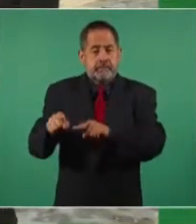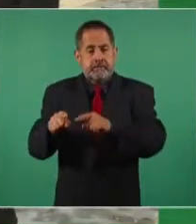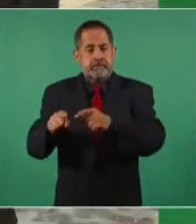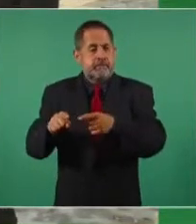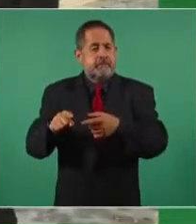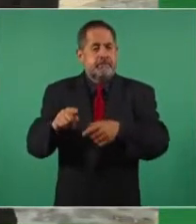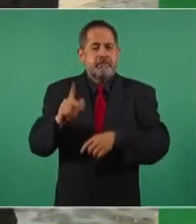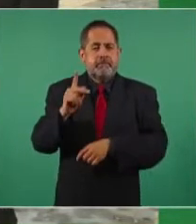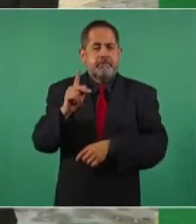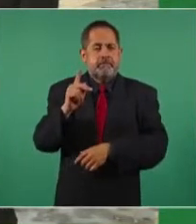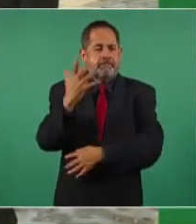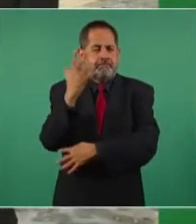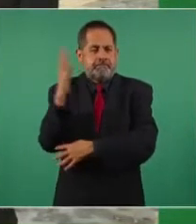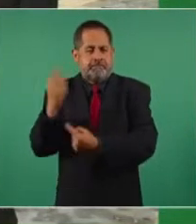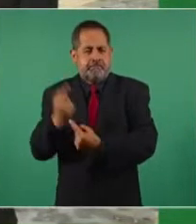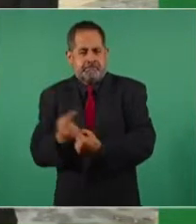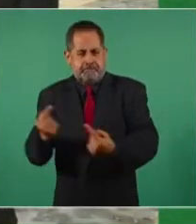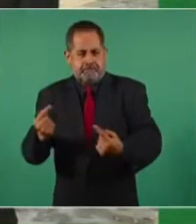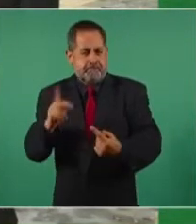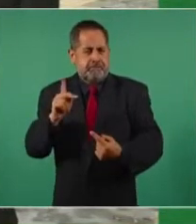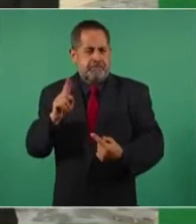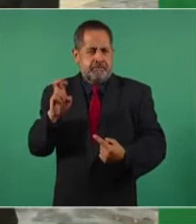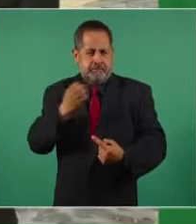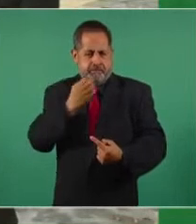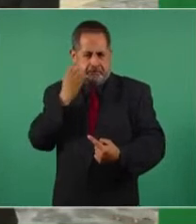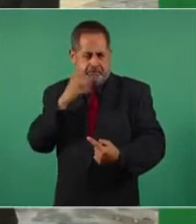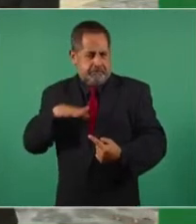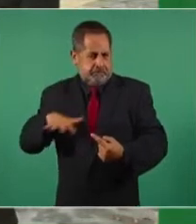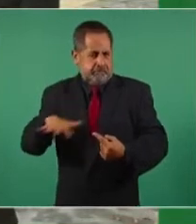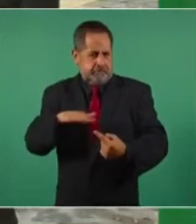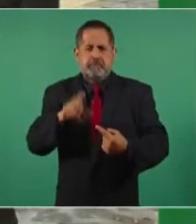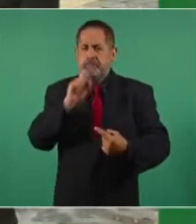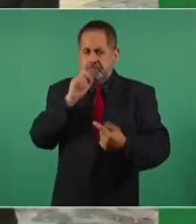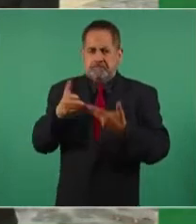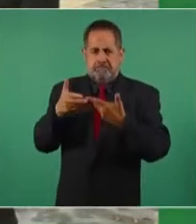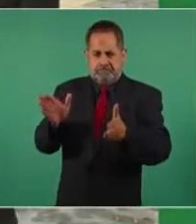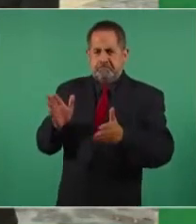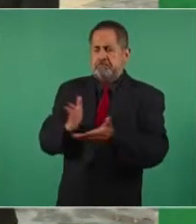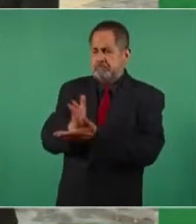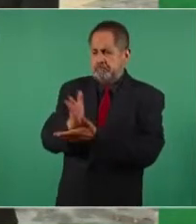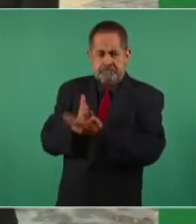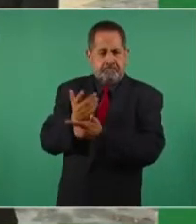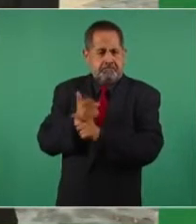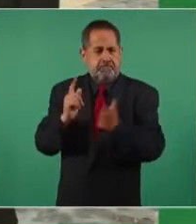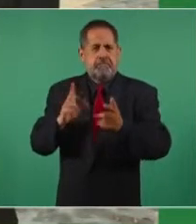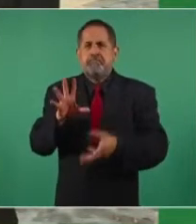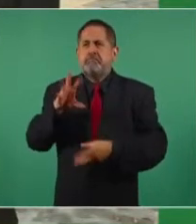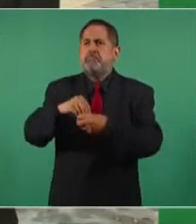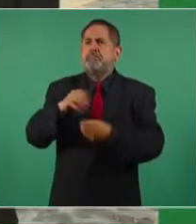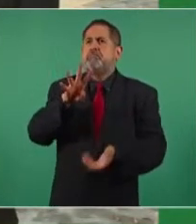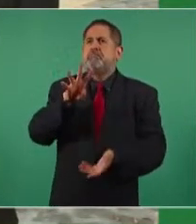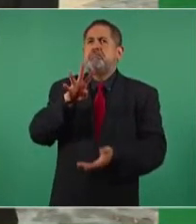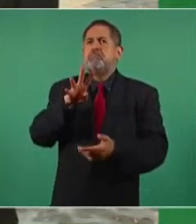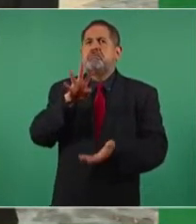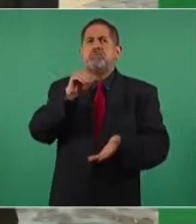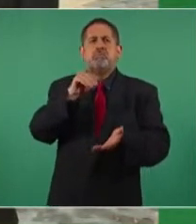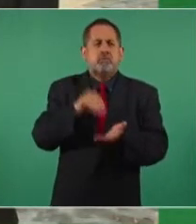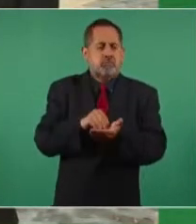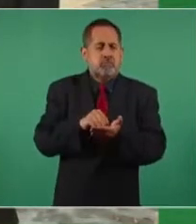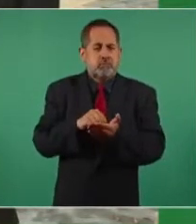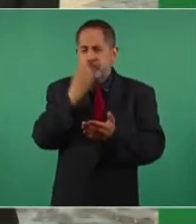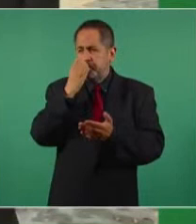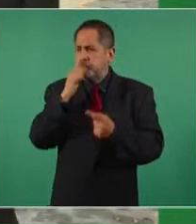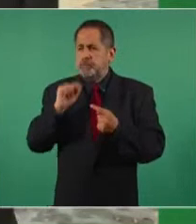ya estará funcionando y abierto a los estudiantes con cuatro mil más de cuatro mil planteles